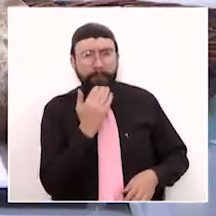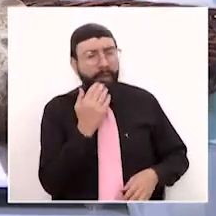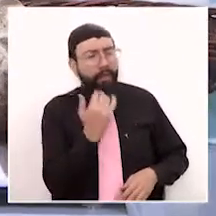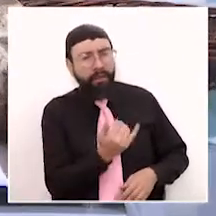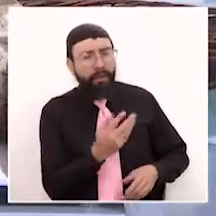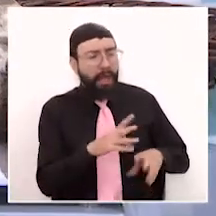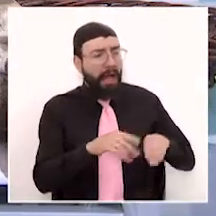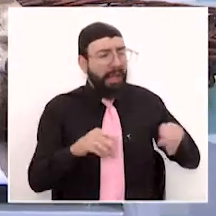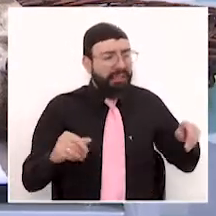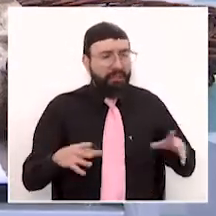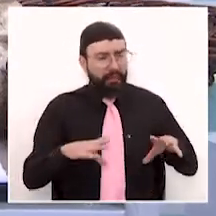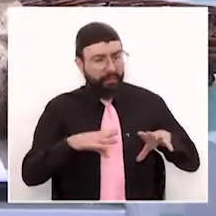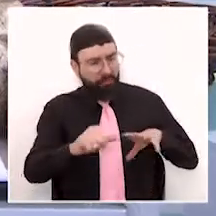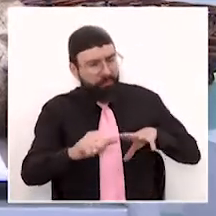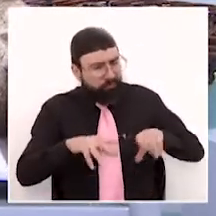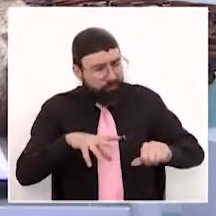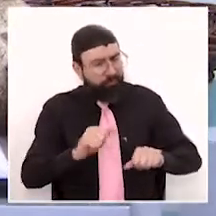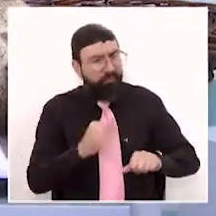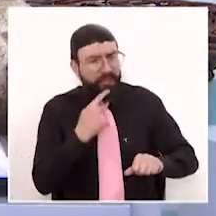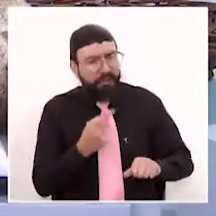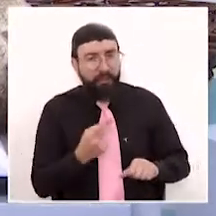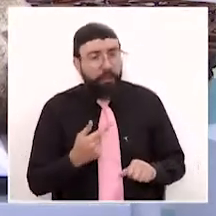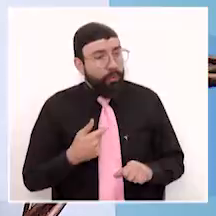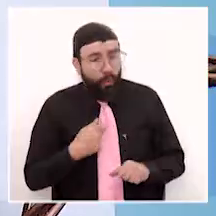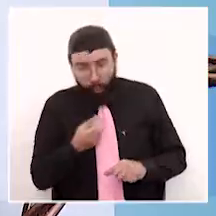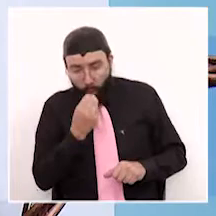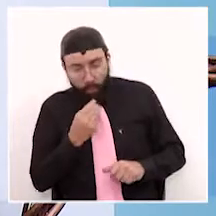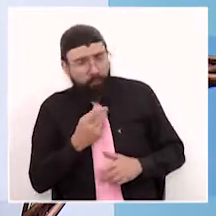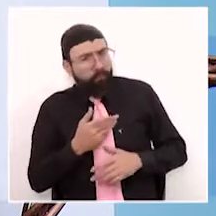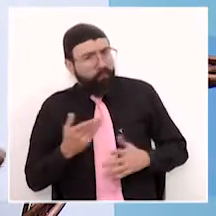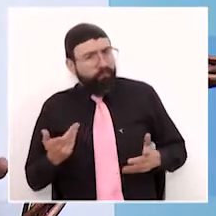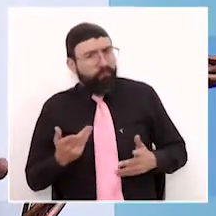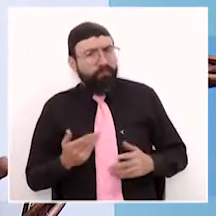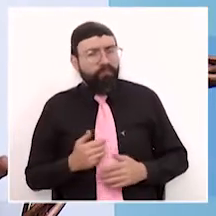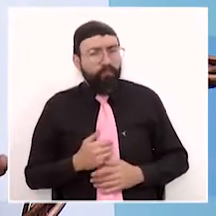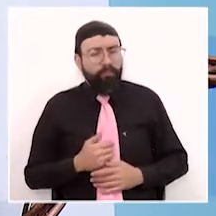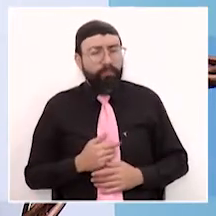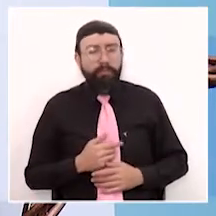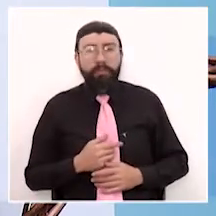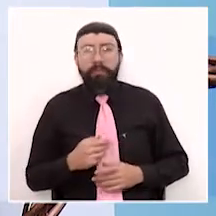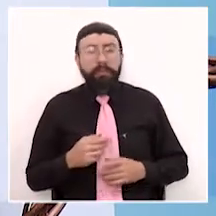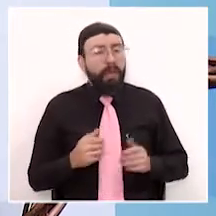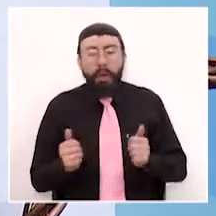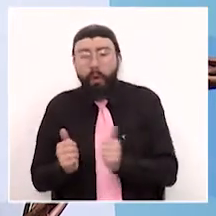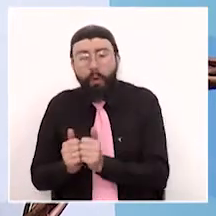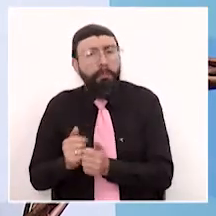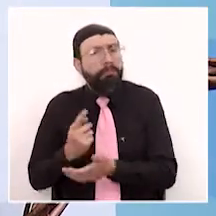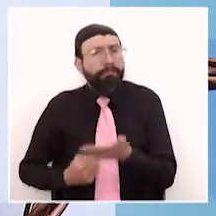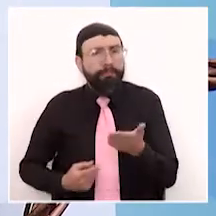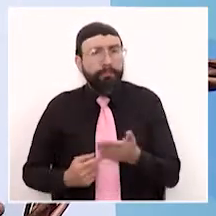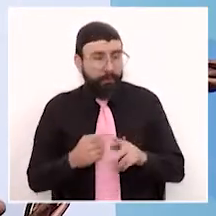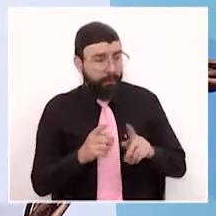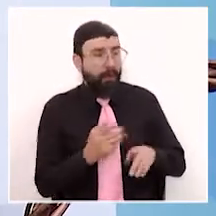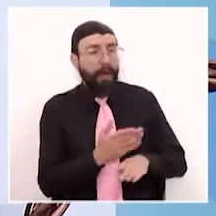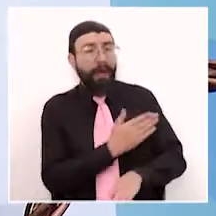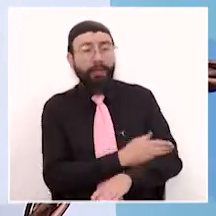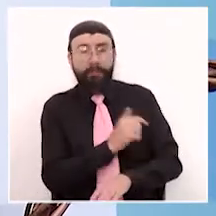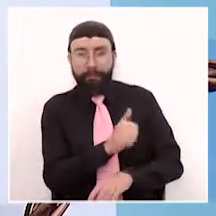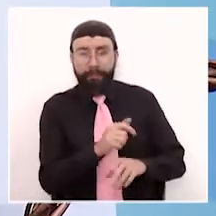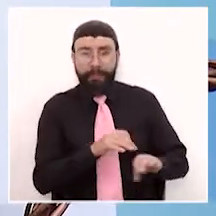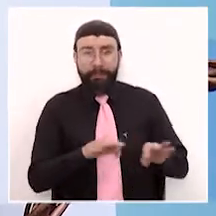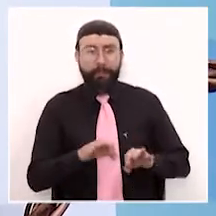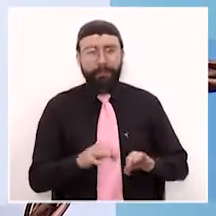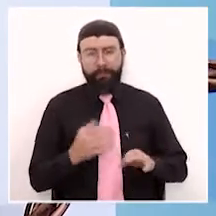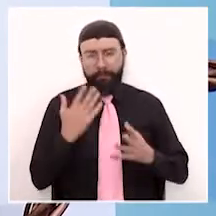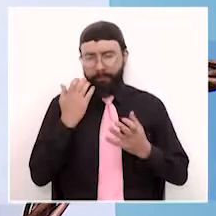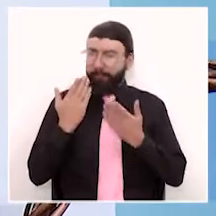y las personas se preguntarán, bueno, ¿y yo cómo consumo esto? ¿Con qué? Y antes de que tú nos expliques, queremos